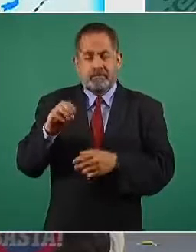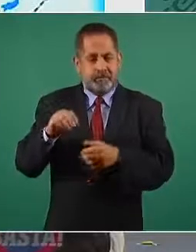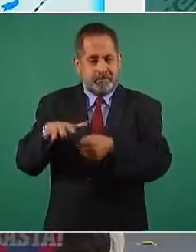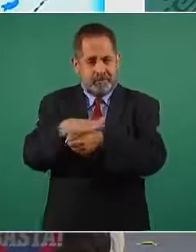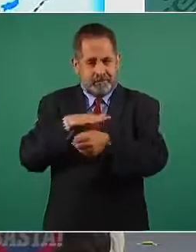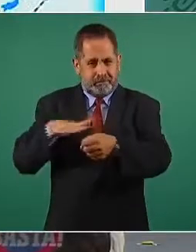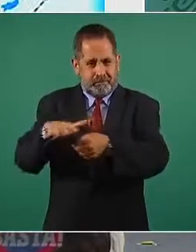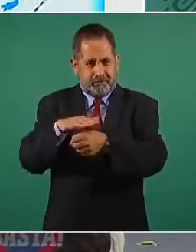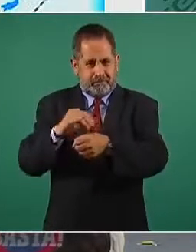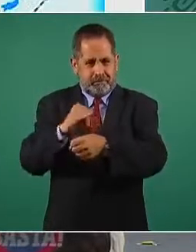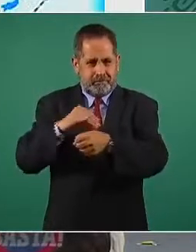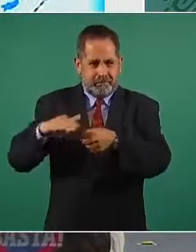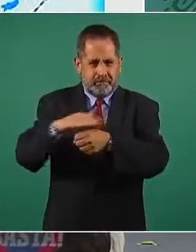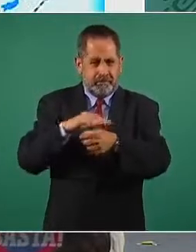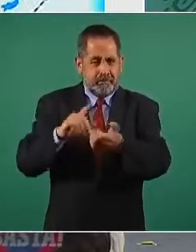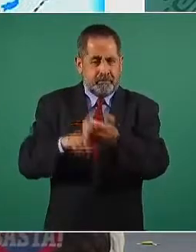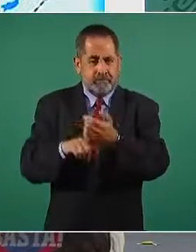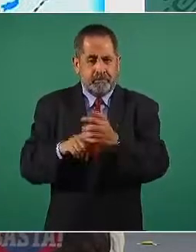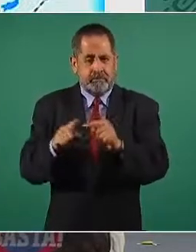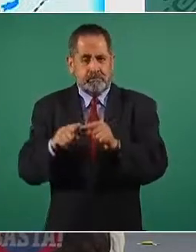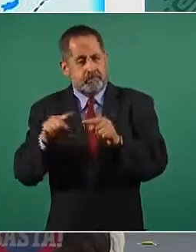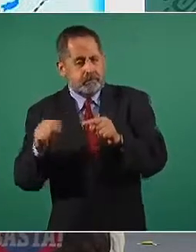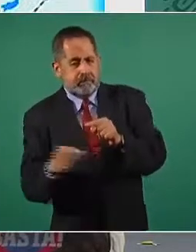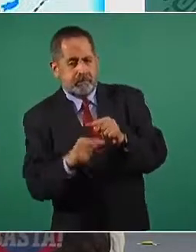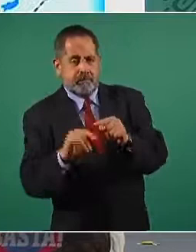y es el tren de Ixtepec